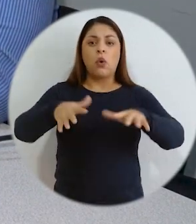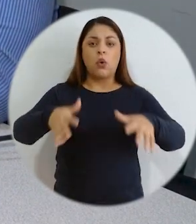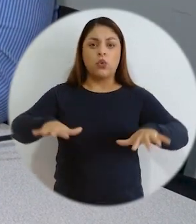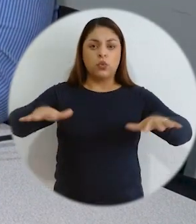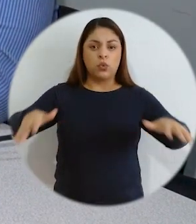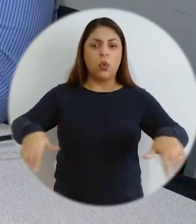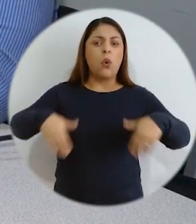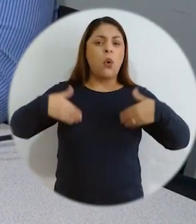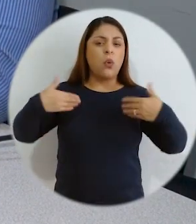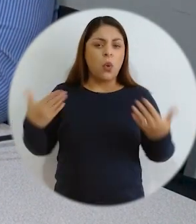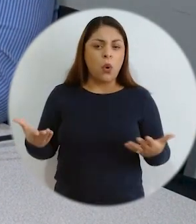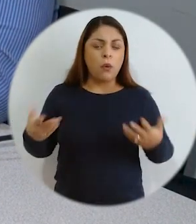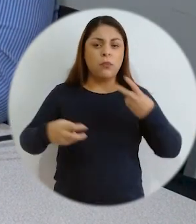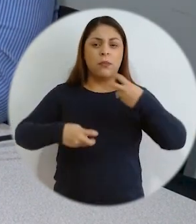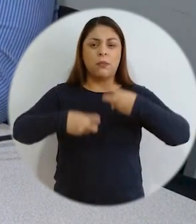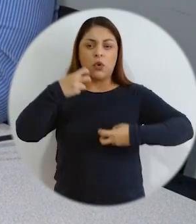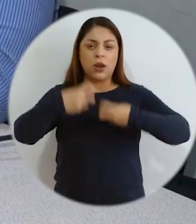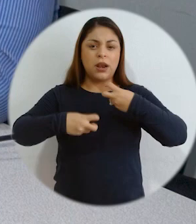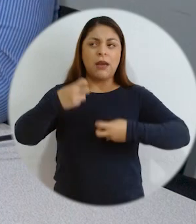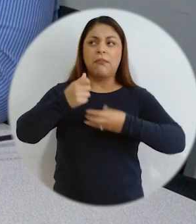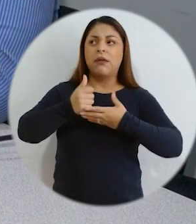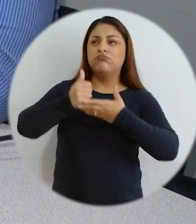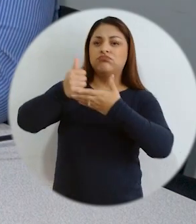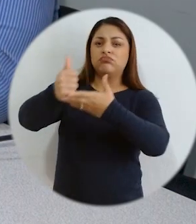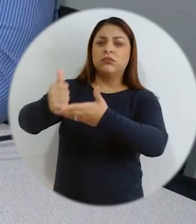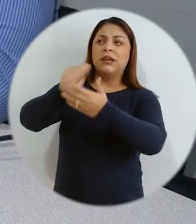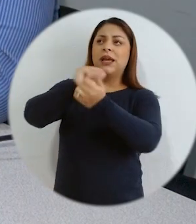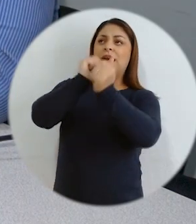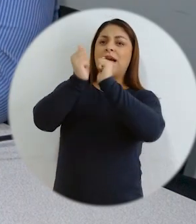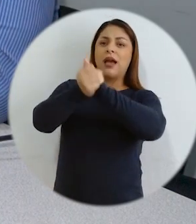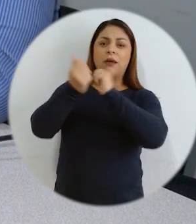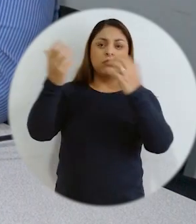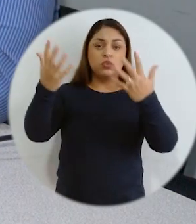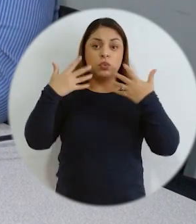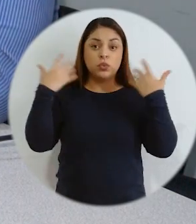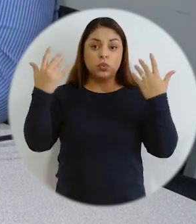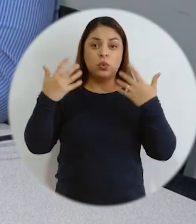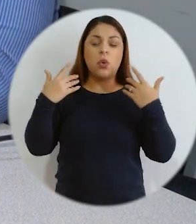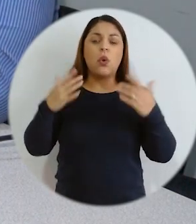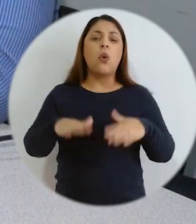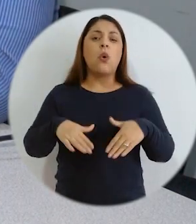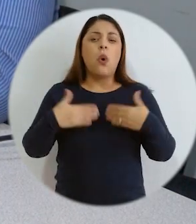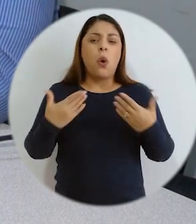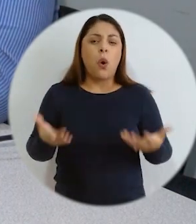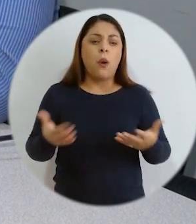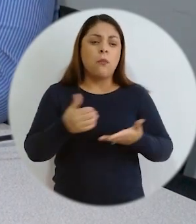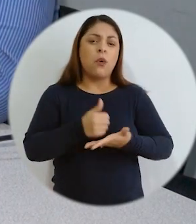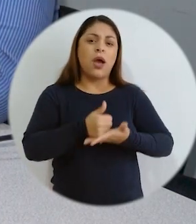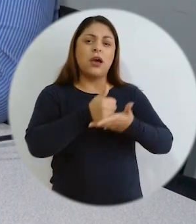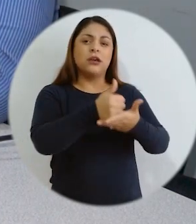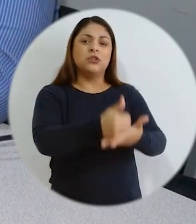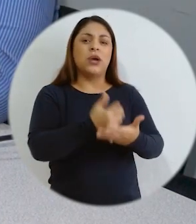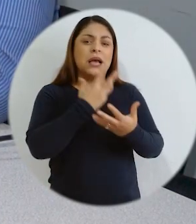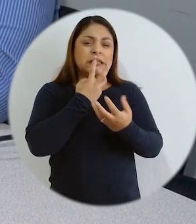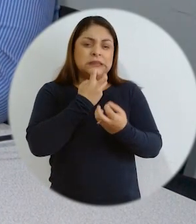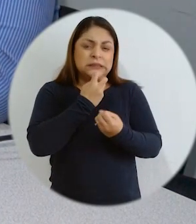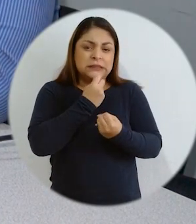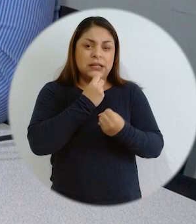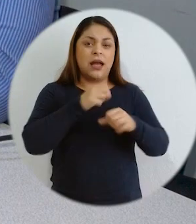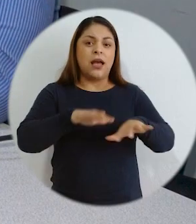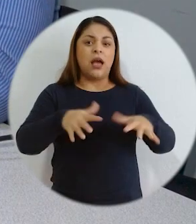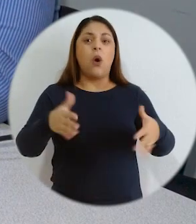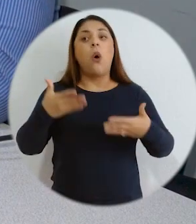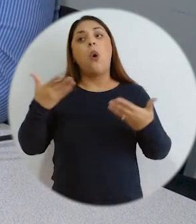al océano, cómo nos aproximamos a la problemática, ¿verdad?, los efectos del cambio climático, la acidificación, cómo resolvemos el